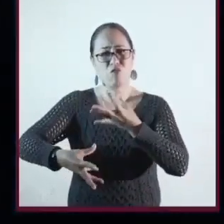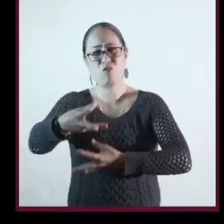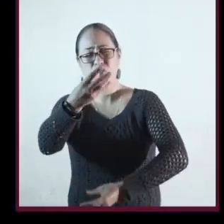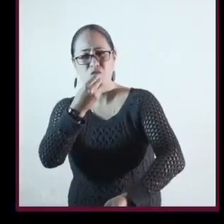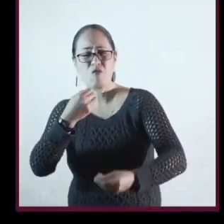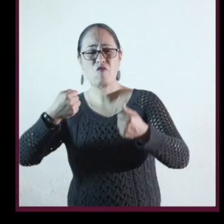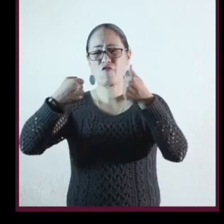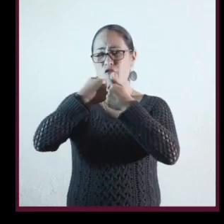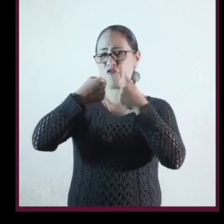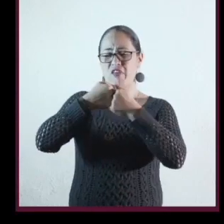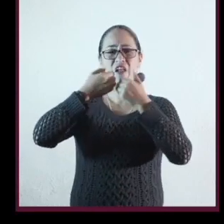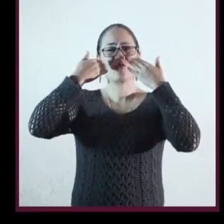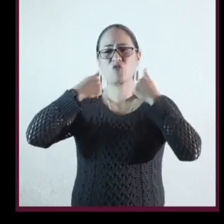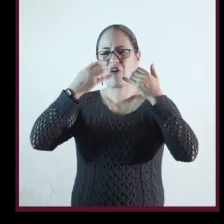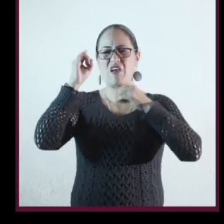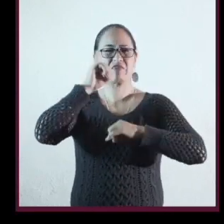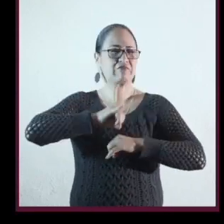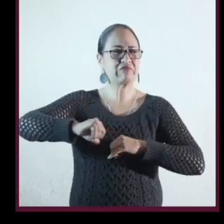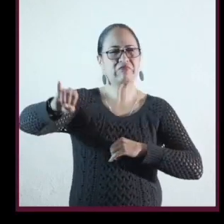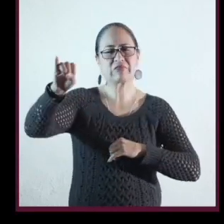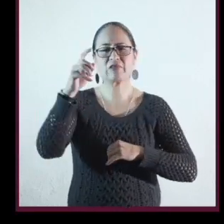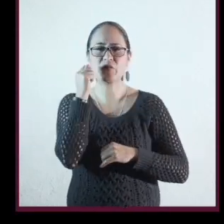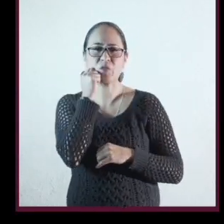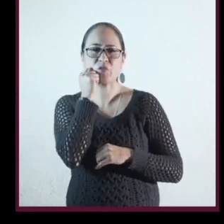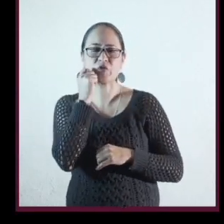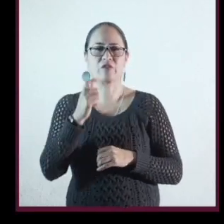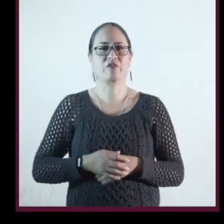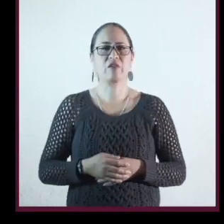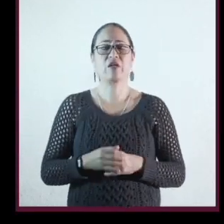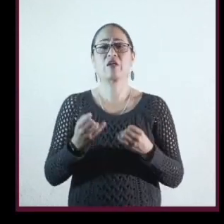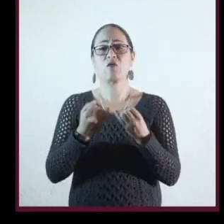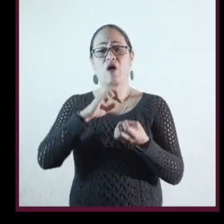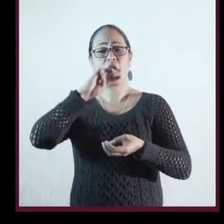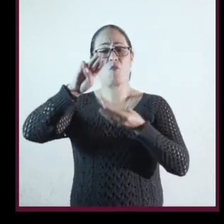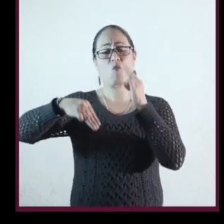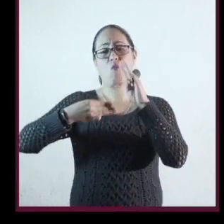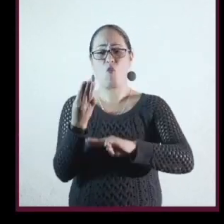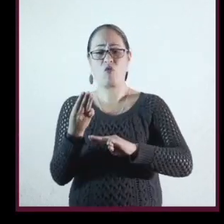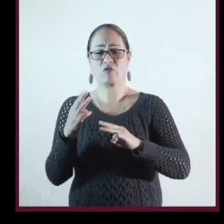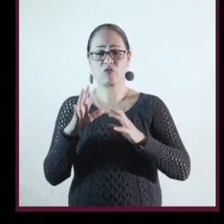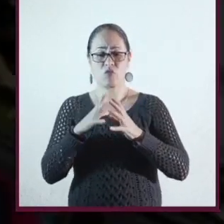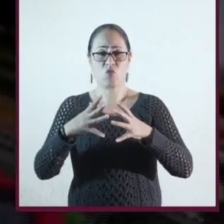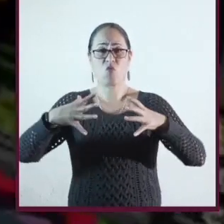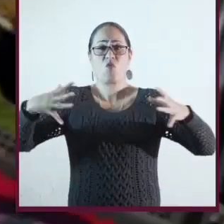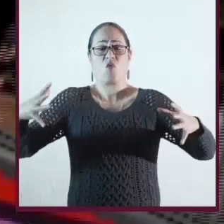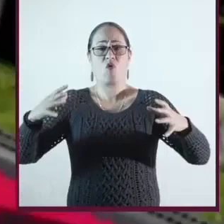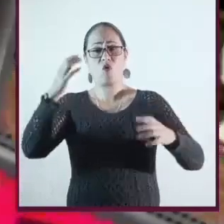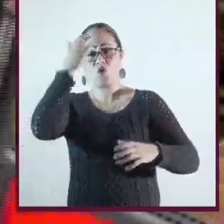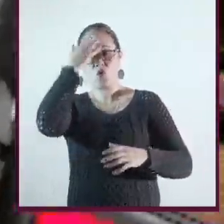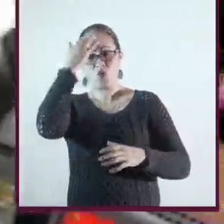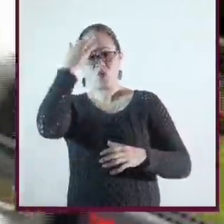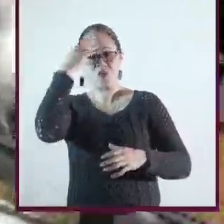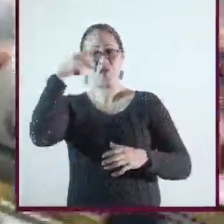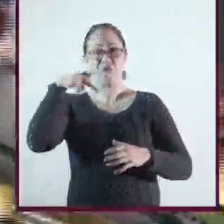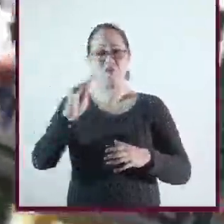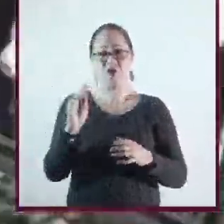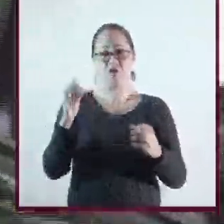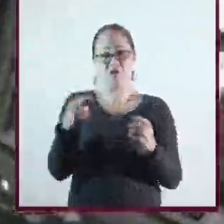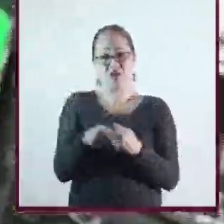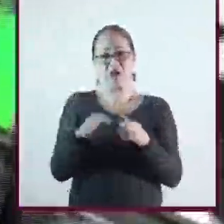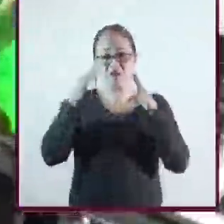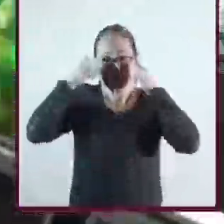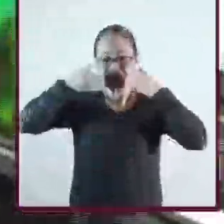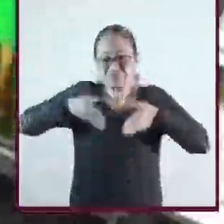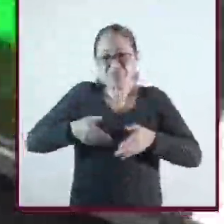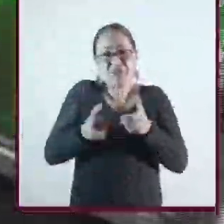y a larga distancia. Han ensanchado el mundo, pero al mismo tiempo lo han reducido. Tenemos cientos